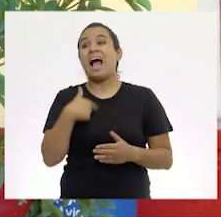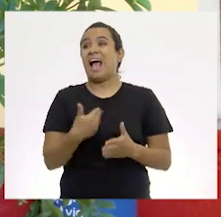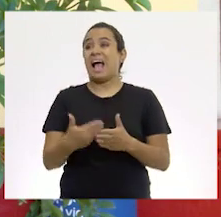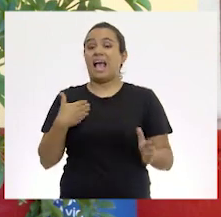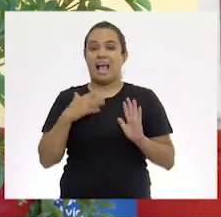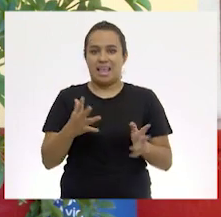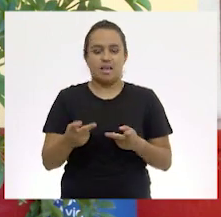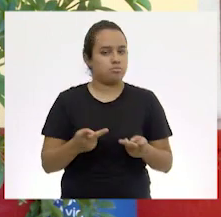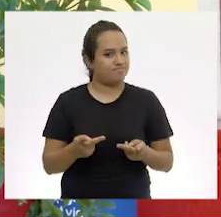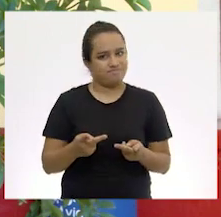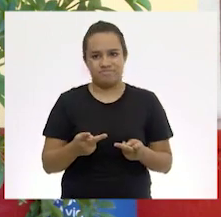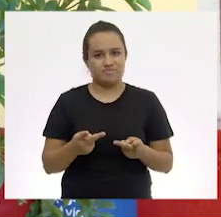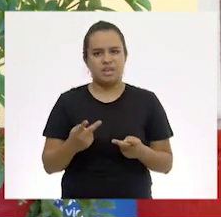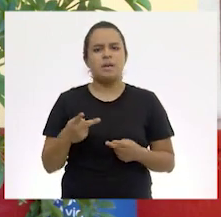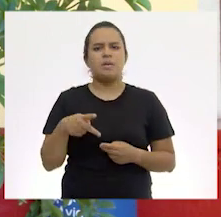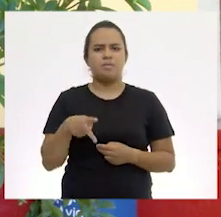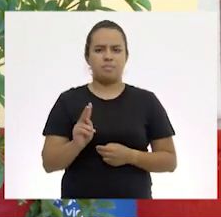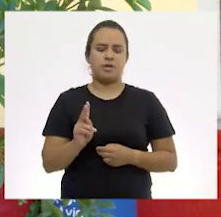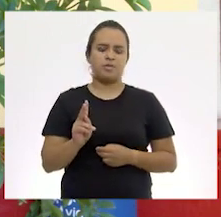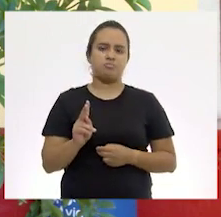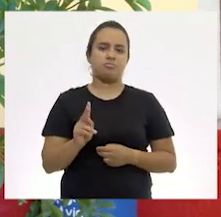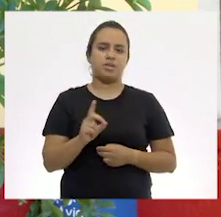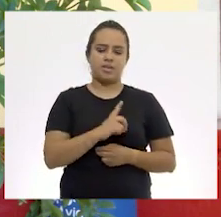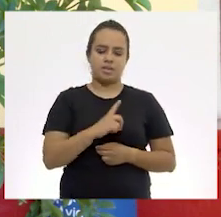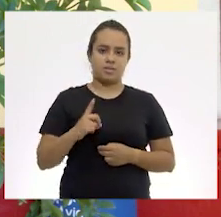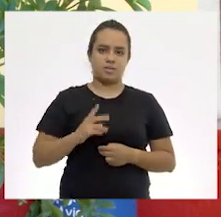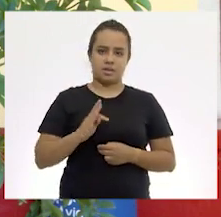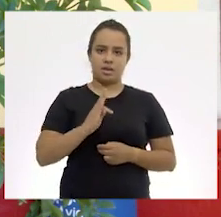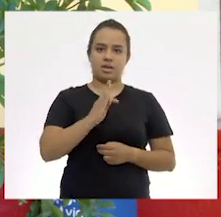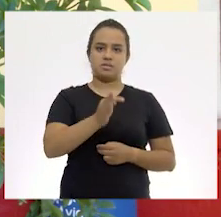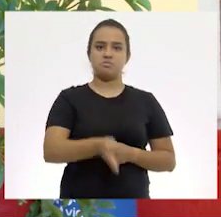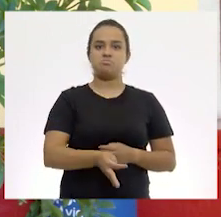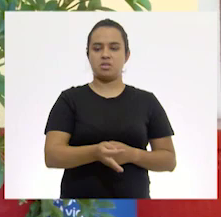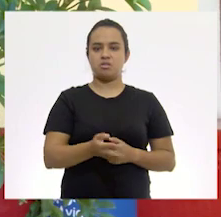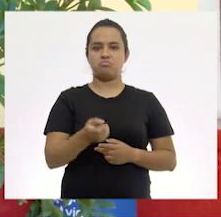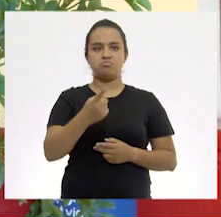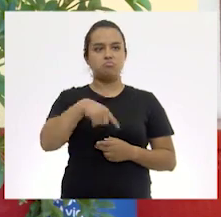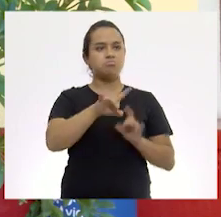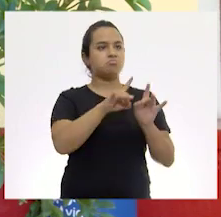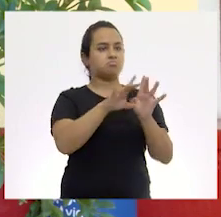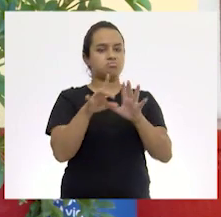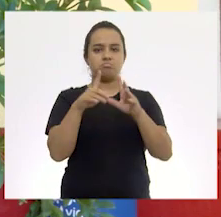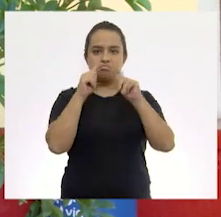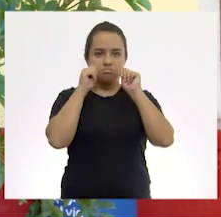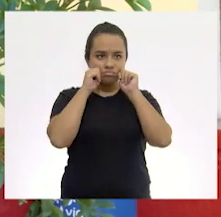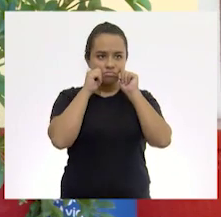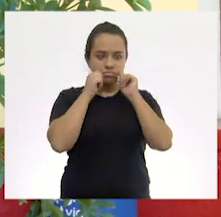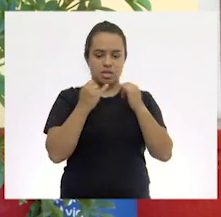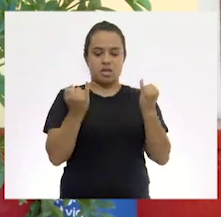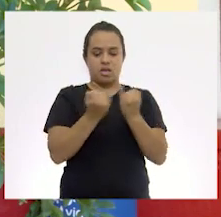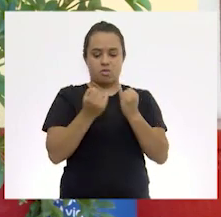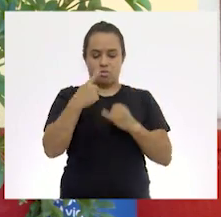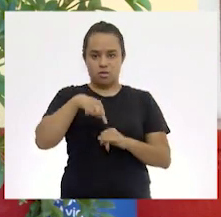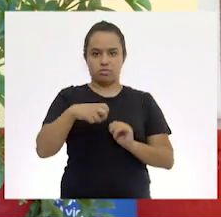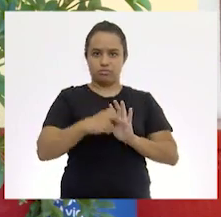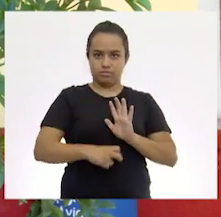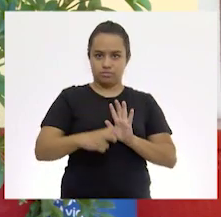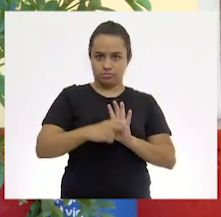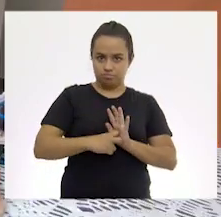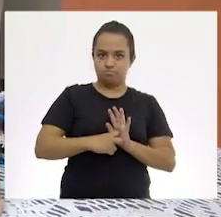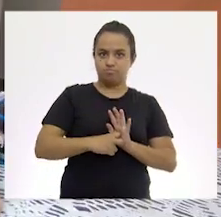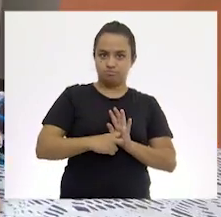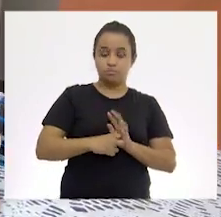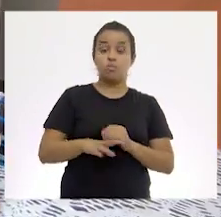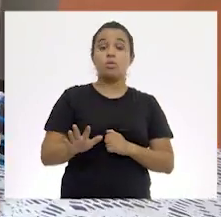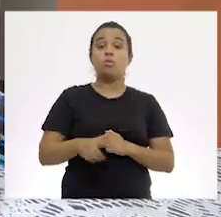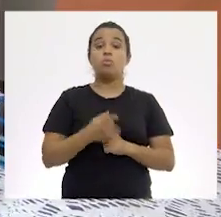pero solo hay un poco, tienes que tener aceptación hacia lo que tenga que venir, disciplina principalmente,